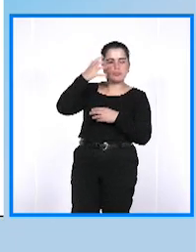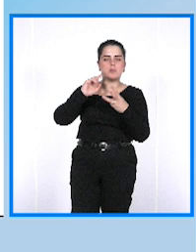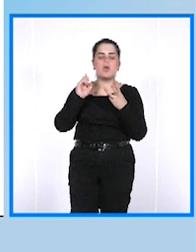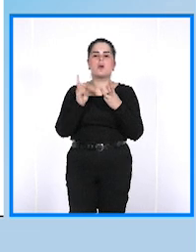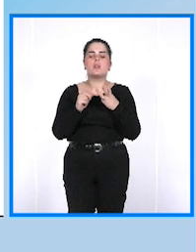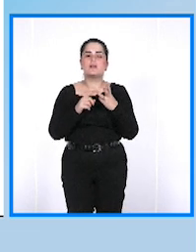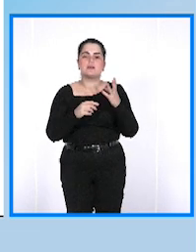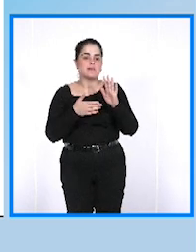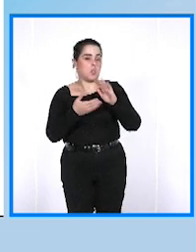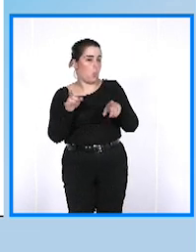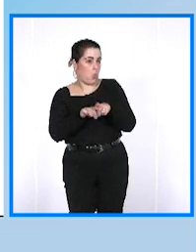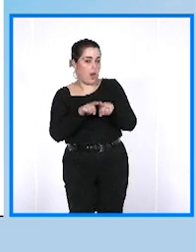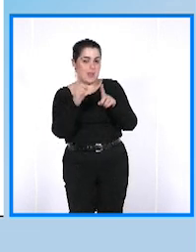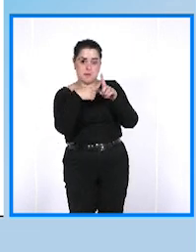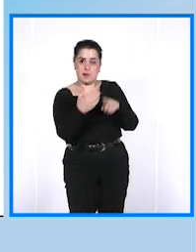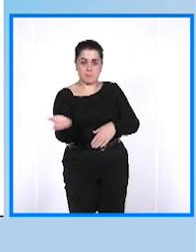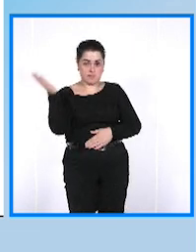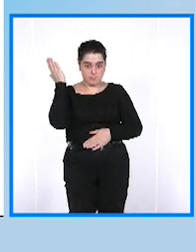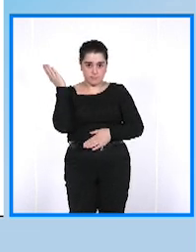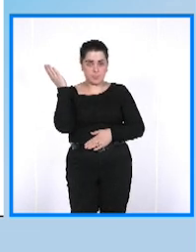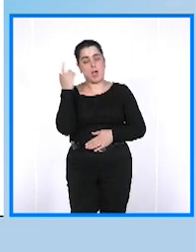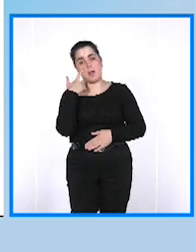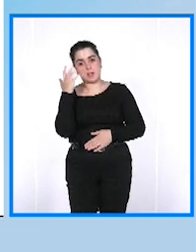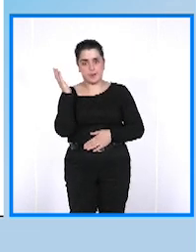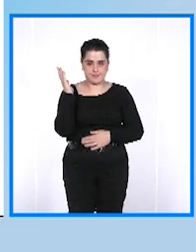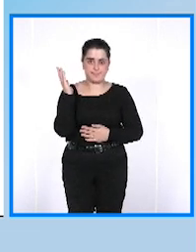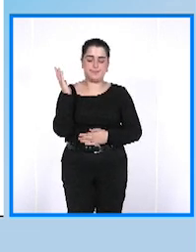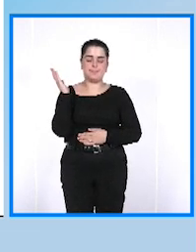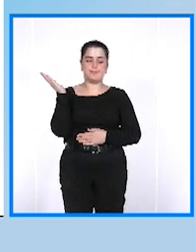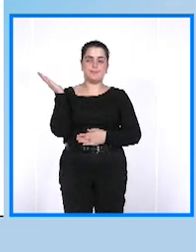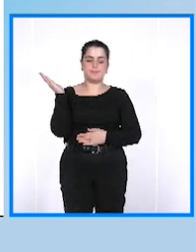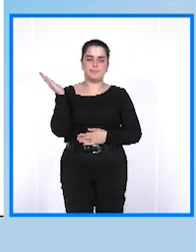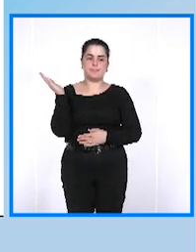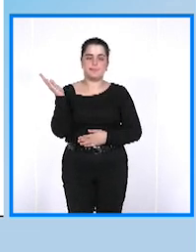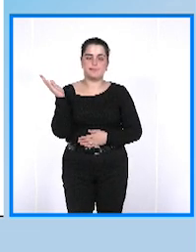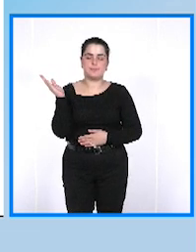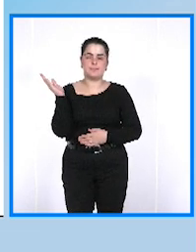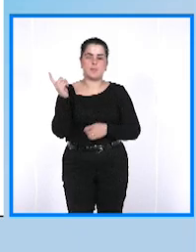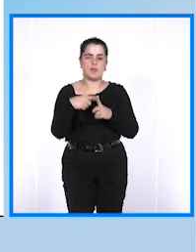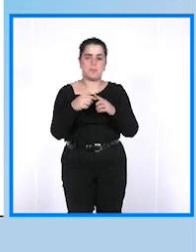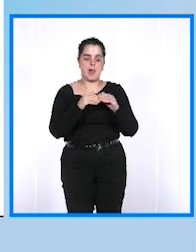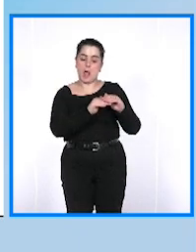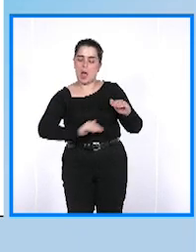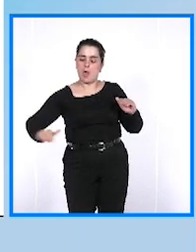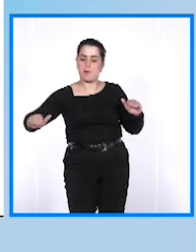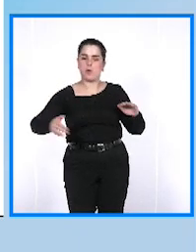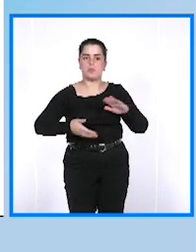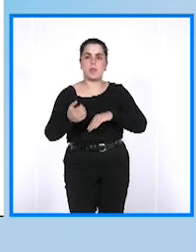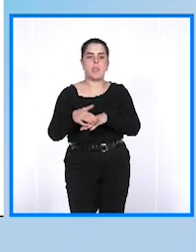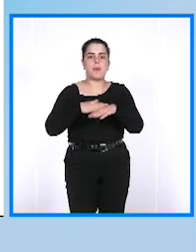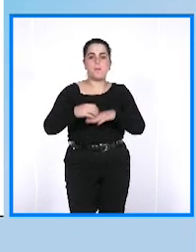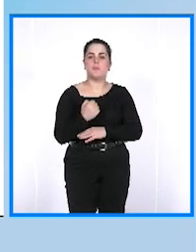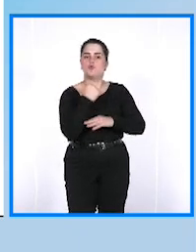de este nivel de aquí a ver eh el nivel de abajo de soporte